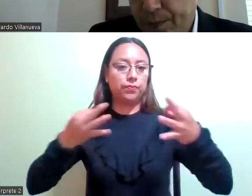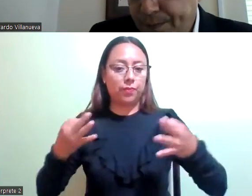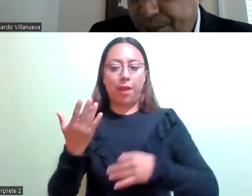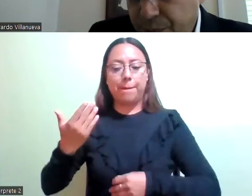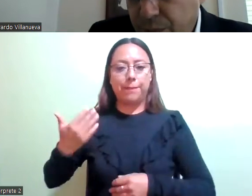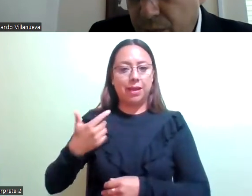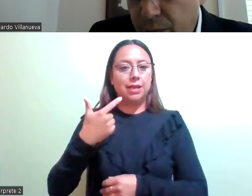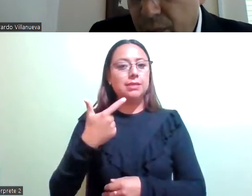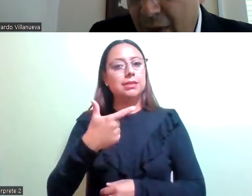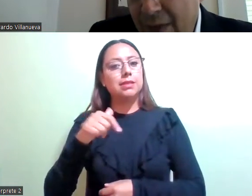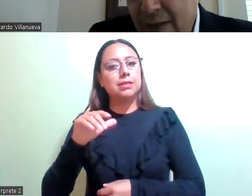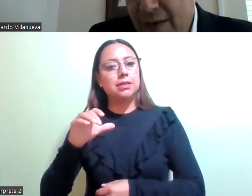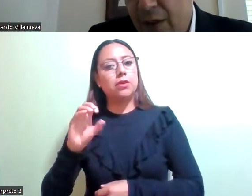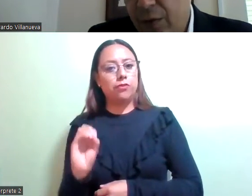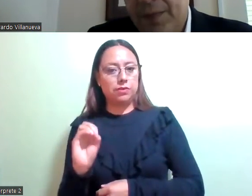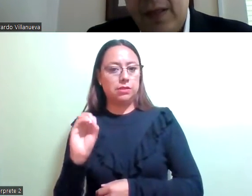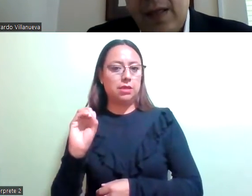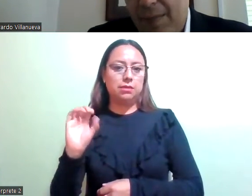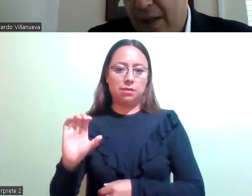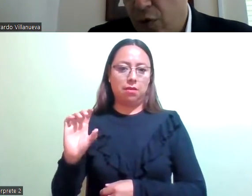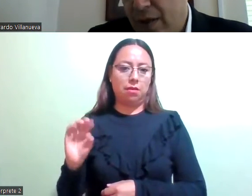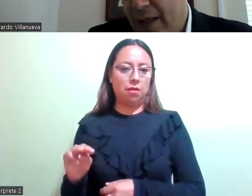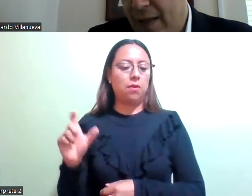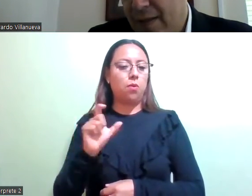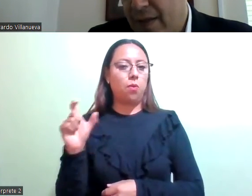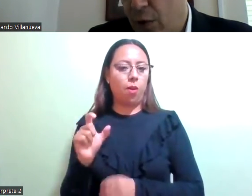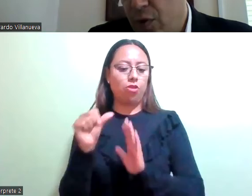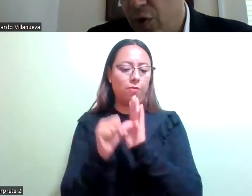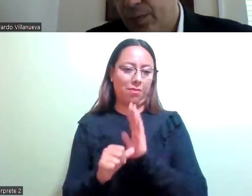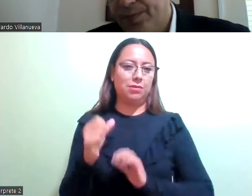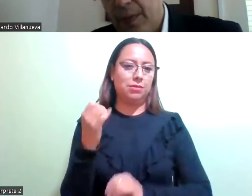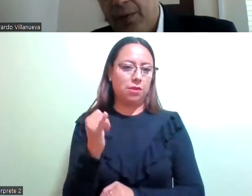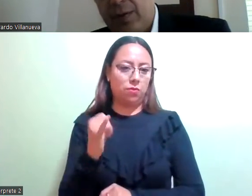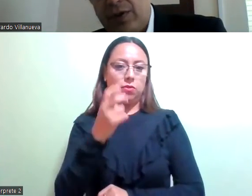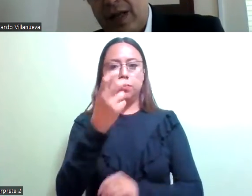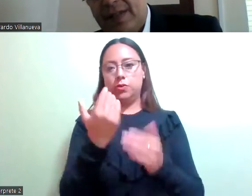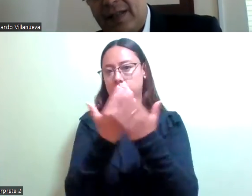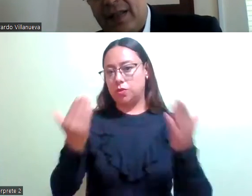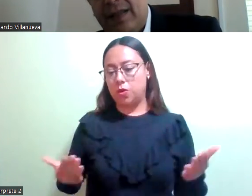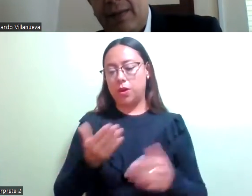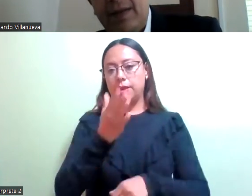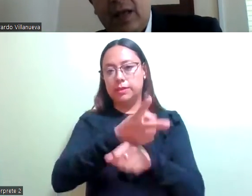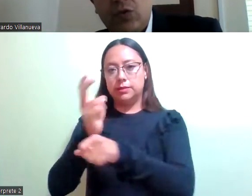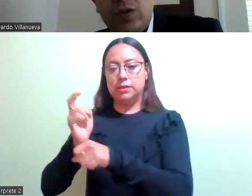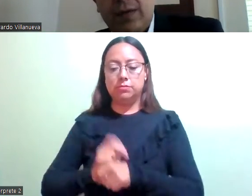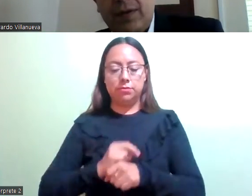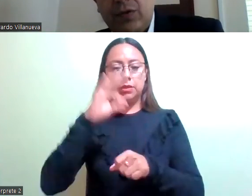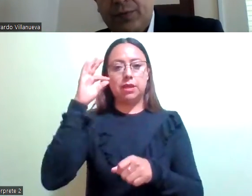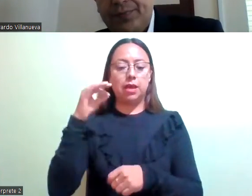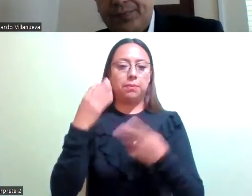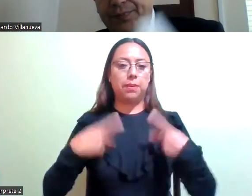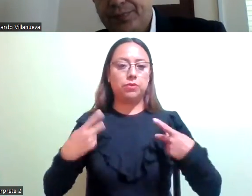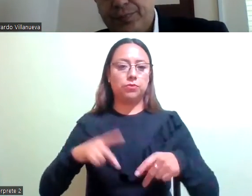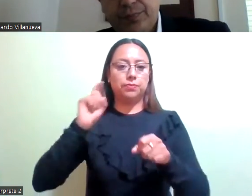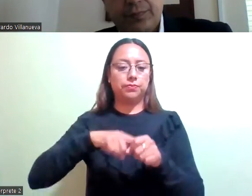junio. En tal sentido, se invita a los integrantes de esta comisión a poder votar el presente dictamen en sus